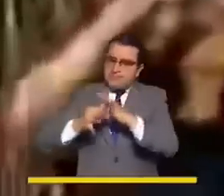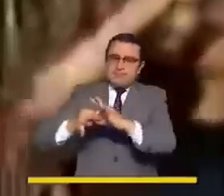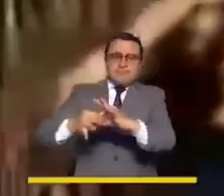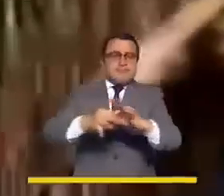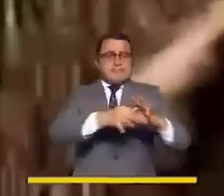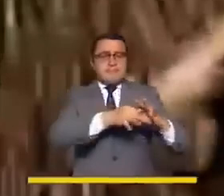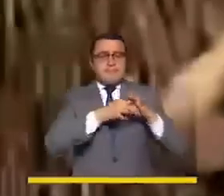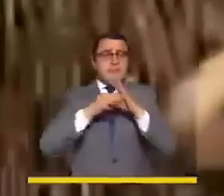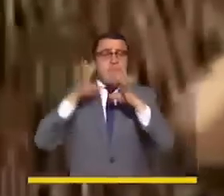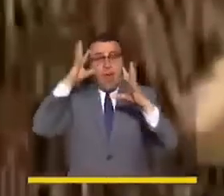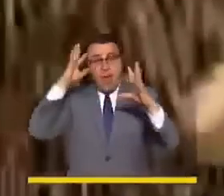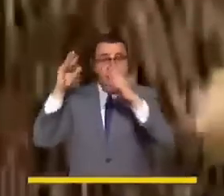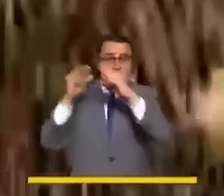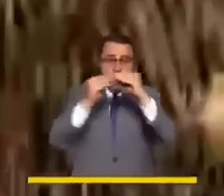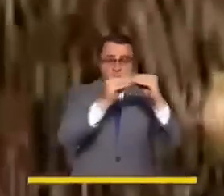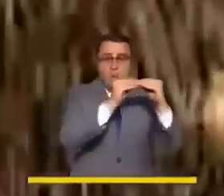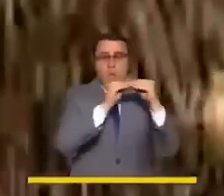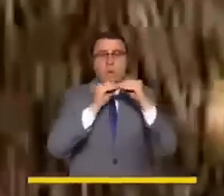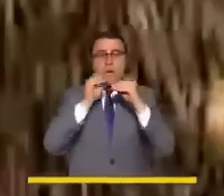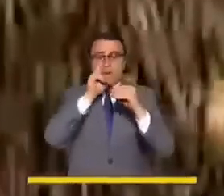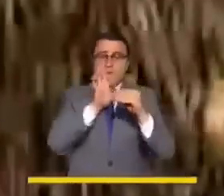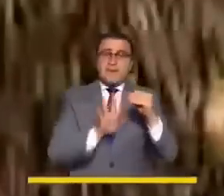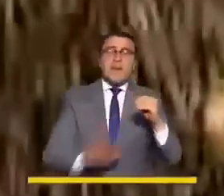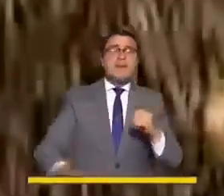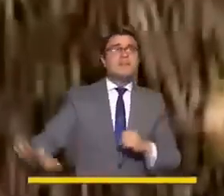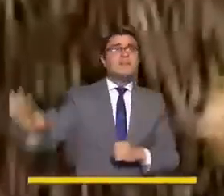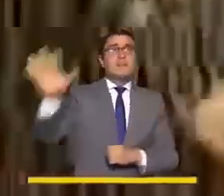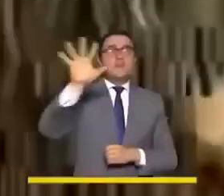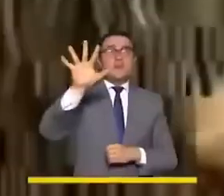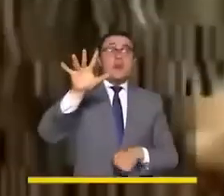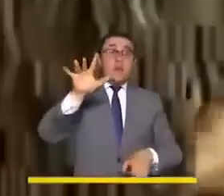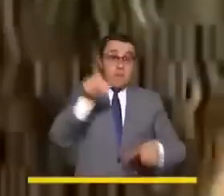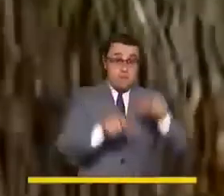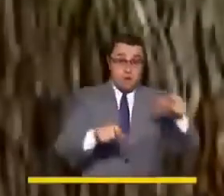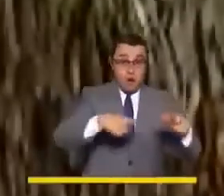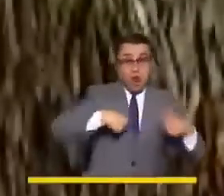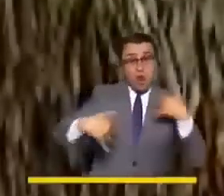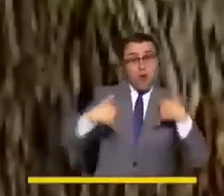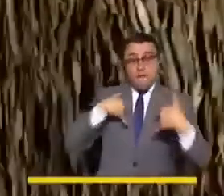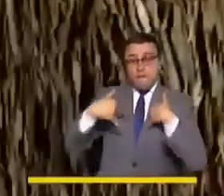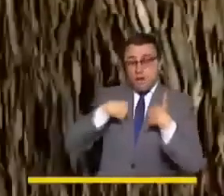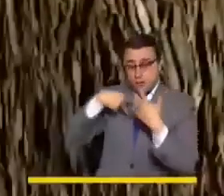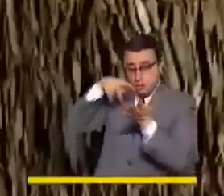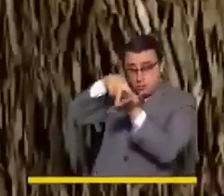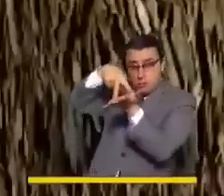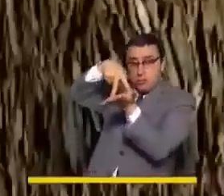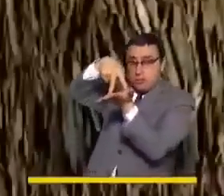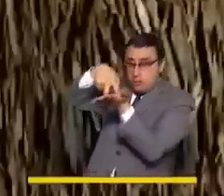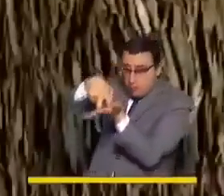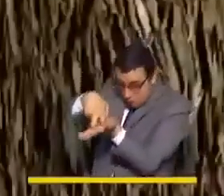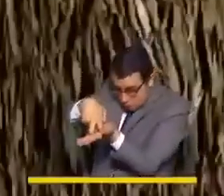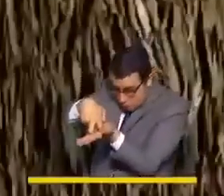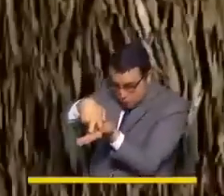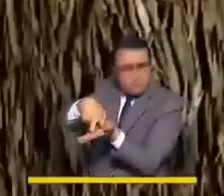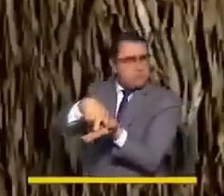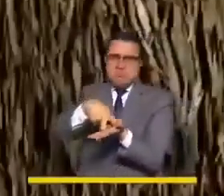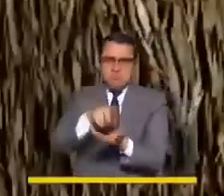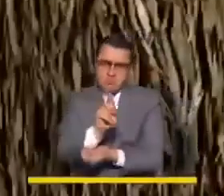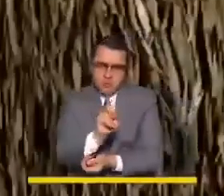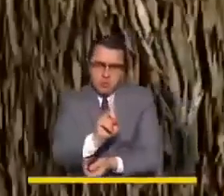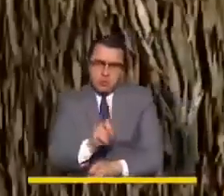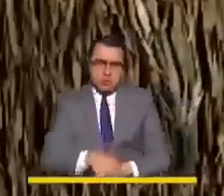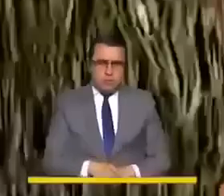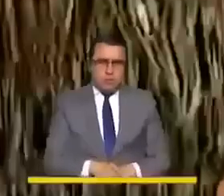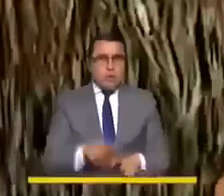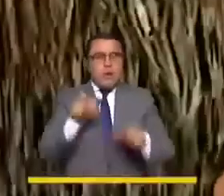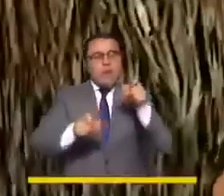dicho, pero un acuerdo nacional no es que las víctimas se arrodillan. Un acuerdo nacional no es que el